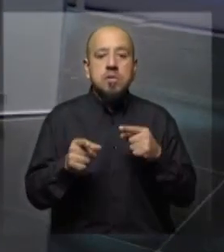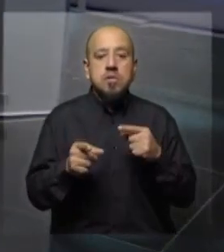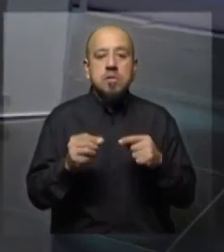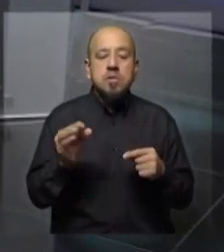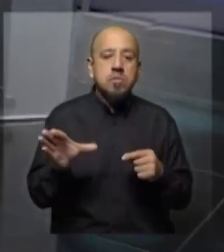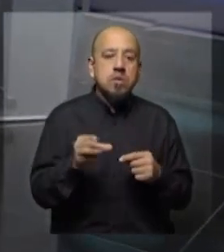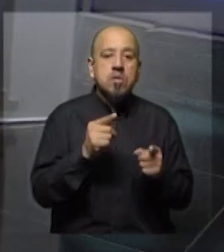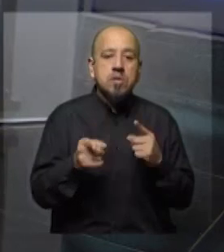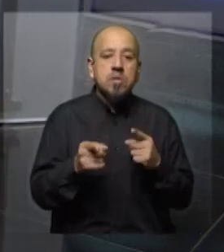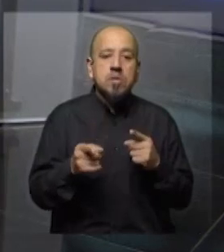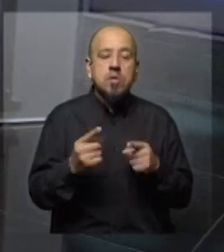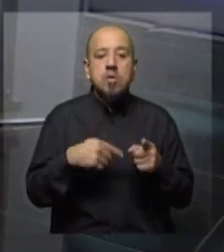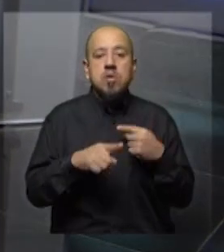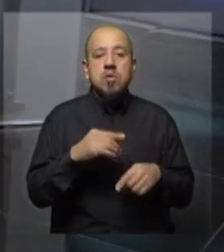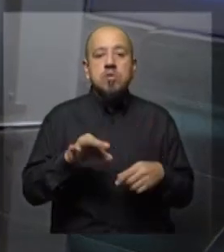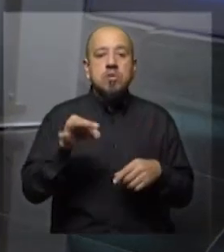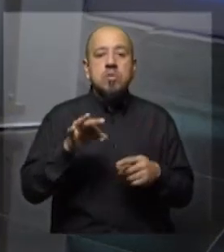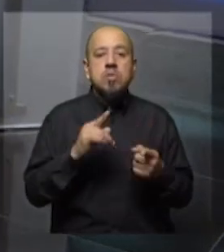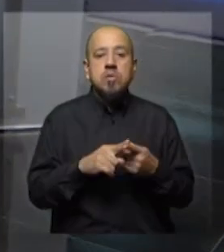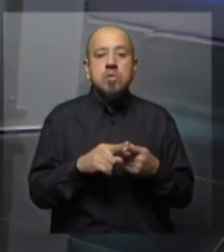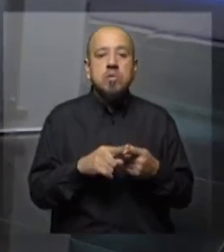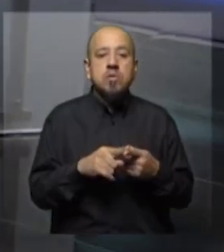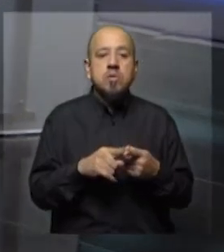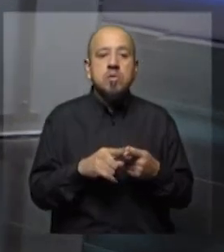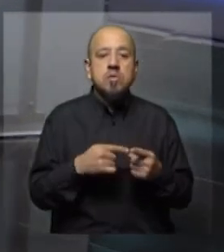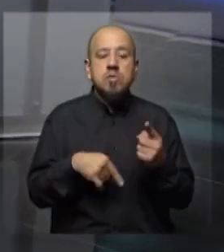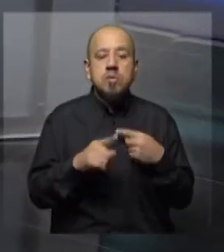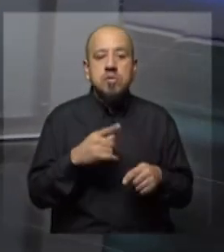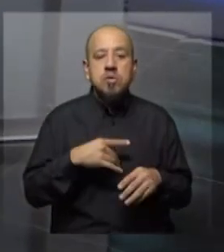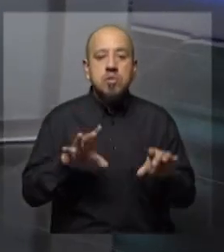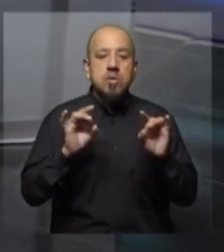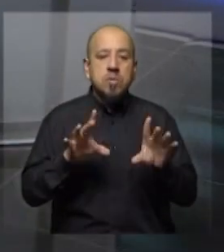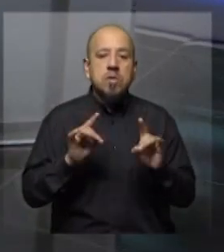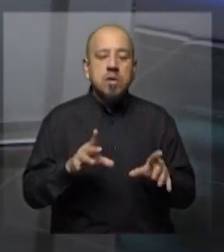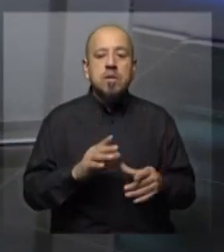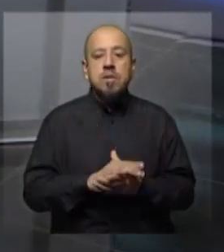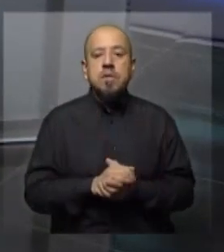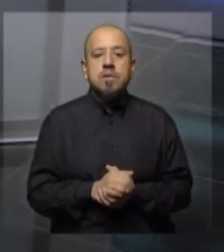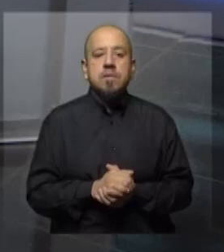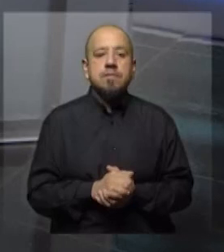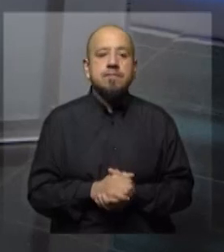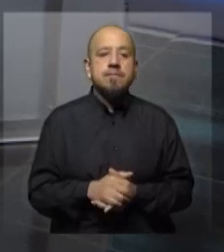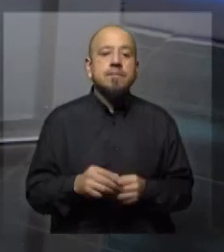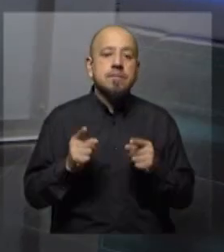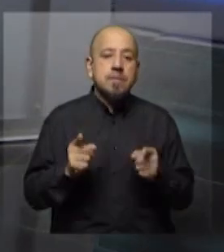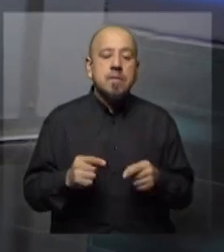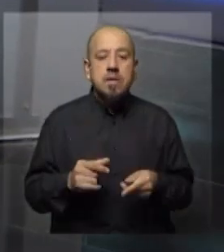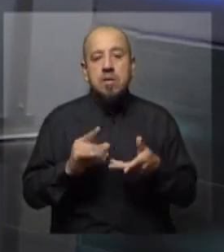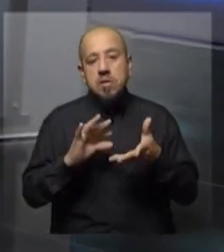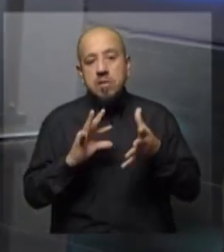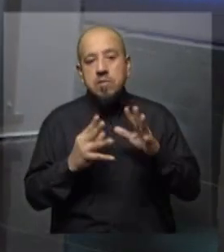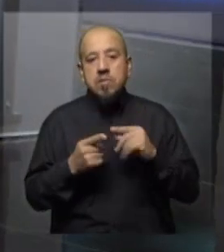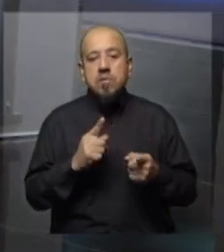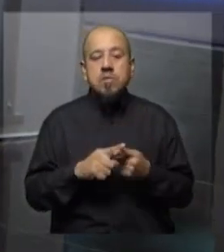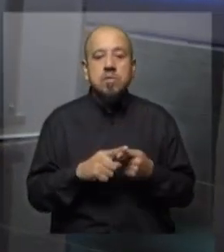casos de siempre que lo único saludable es lo natural Y de esa manera no